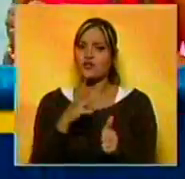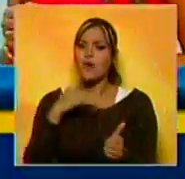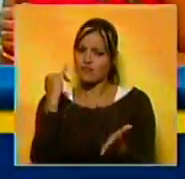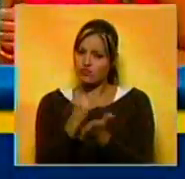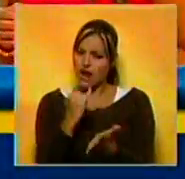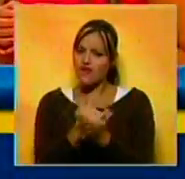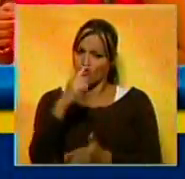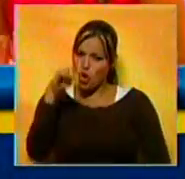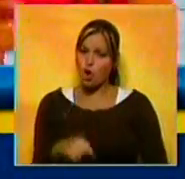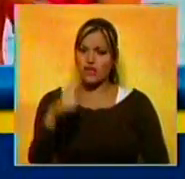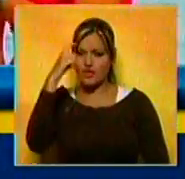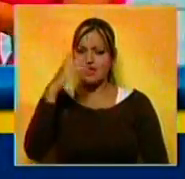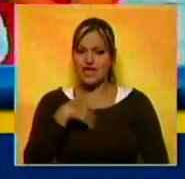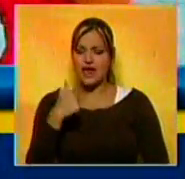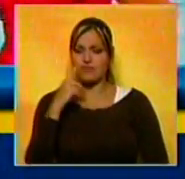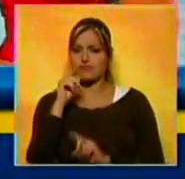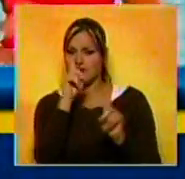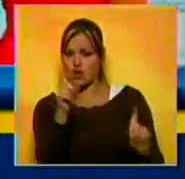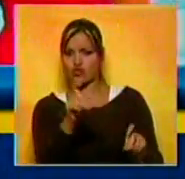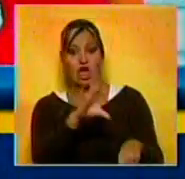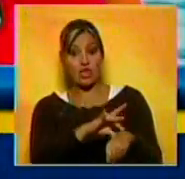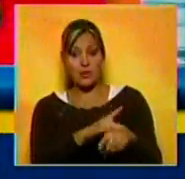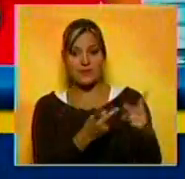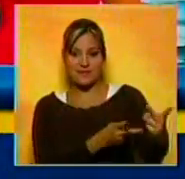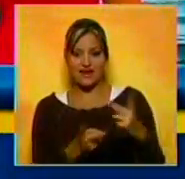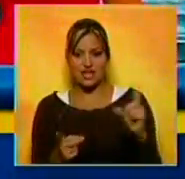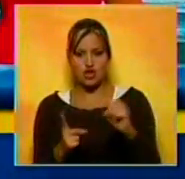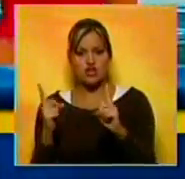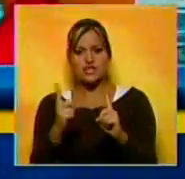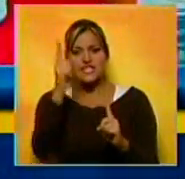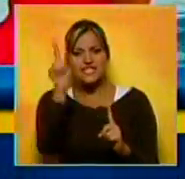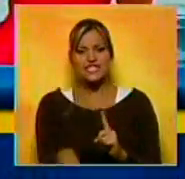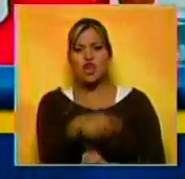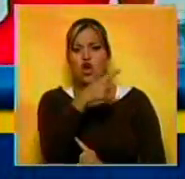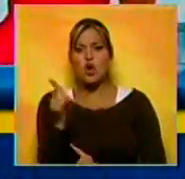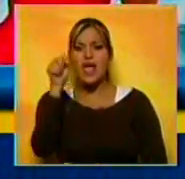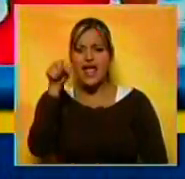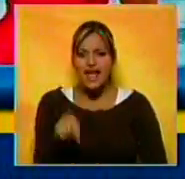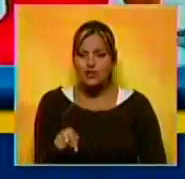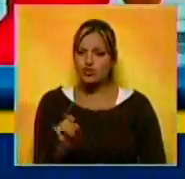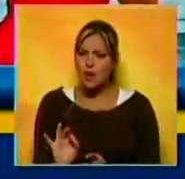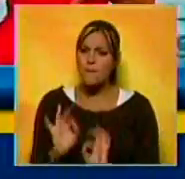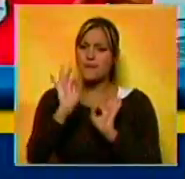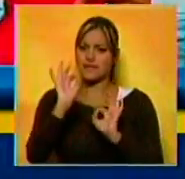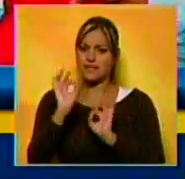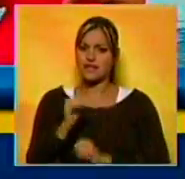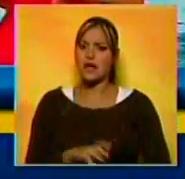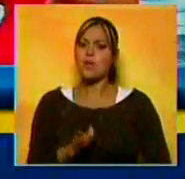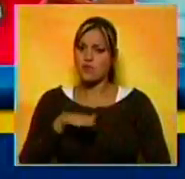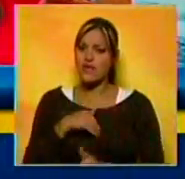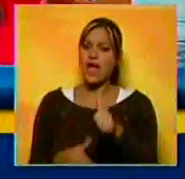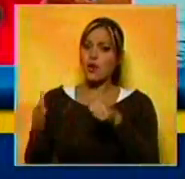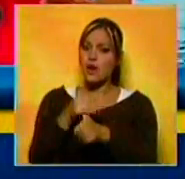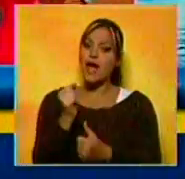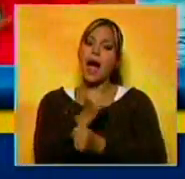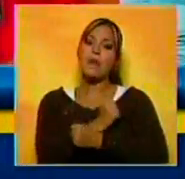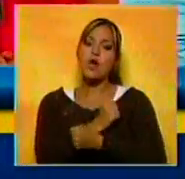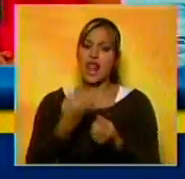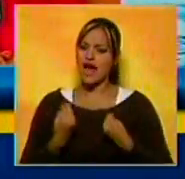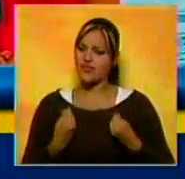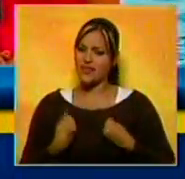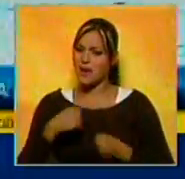el día de hoy, doctor Edison Pazmiño, bienvenido, si realmente esto es un lugar propicio para conseguir el amor de nuestra